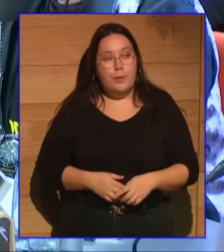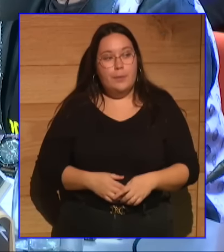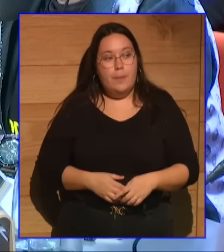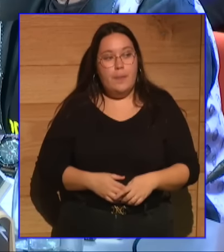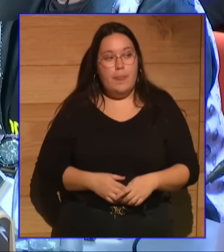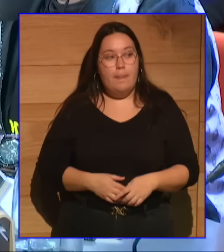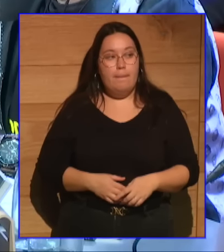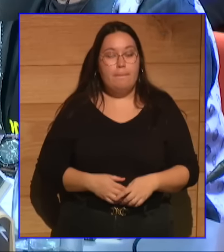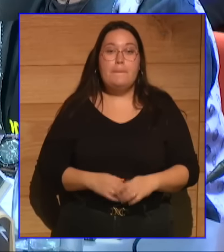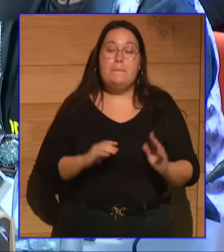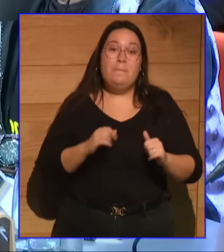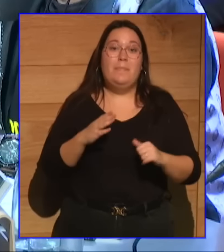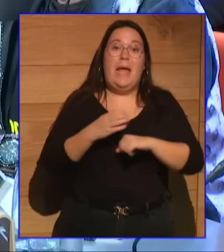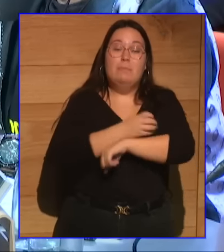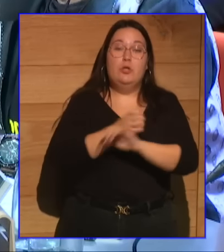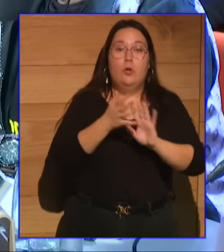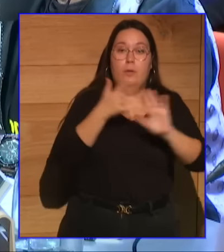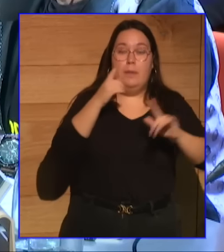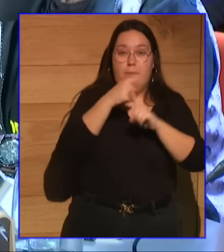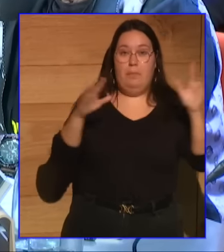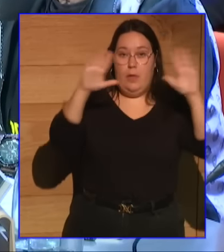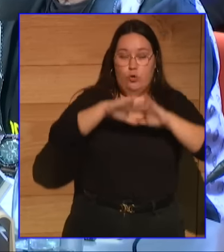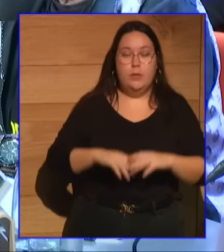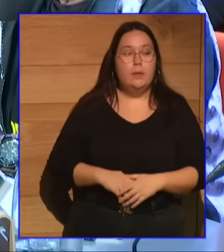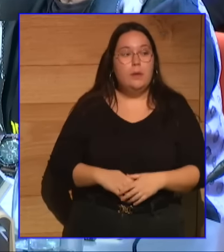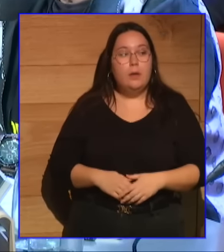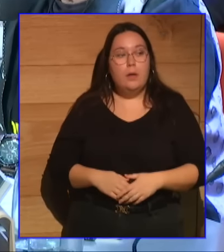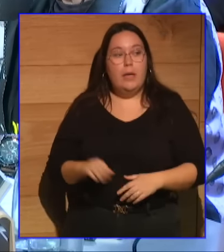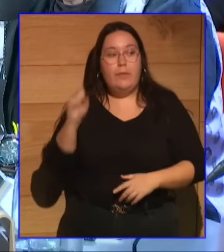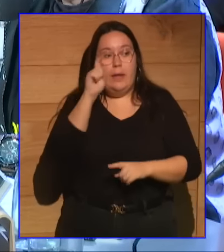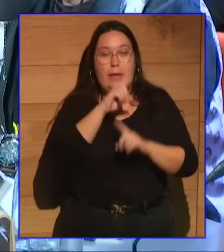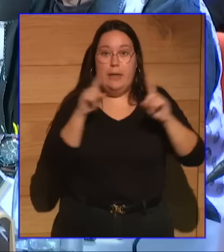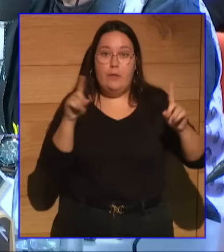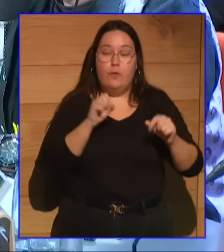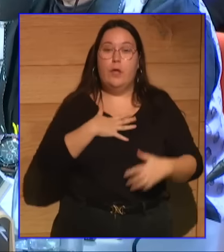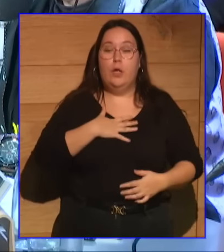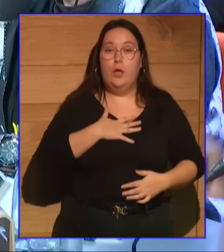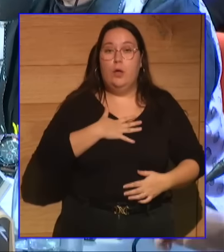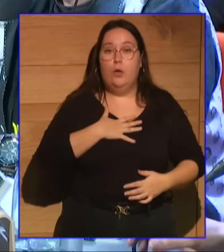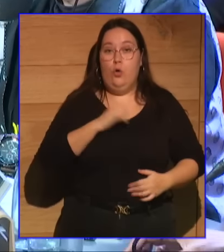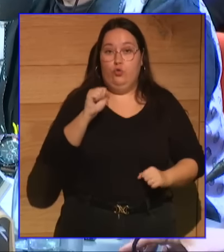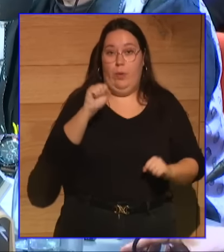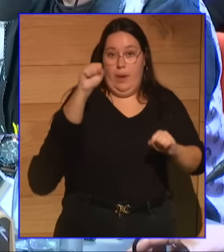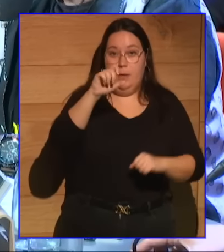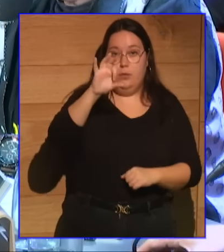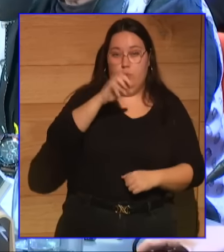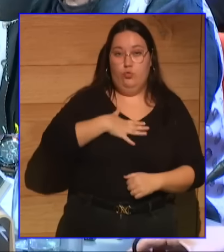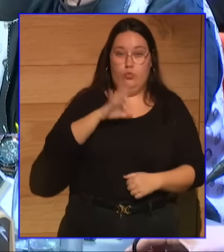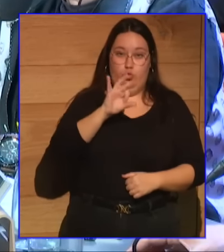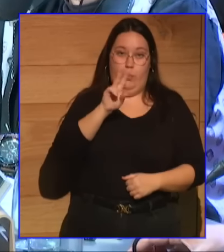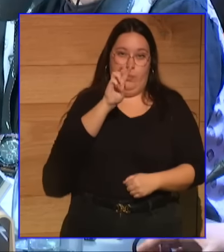el Expreso de Medianoche. El año de Superman. El año de Superman, que Rodrigo nos... Ahí dolió. Rodrigo nos recordaba el año de